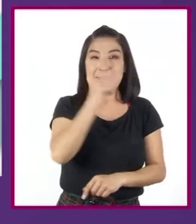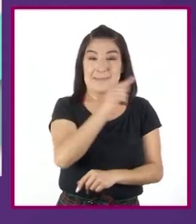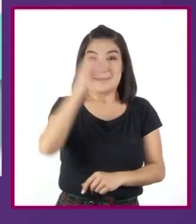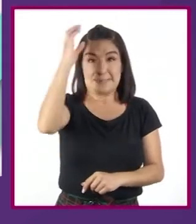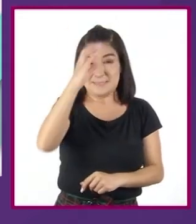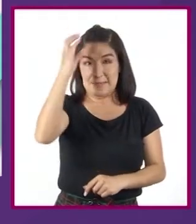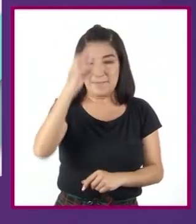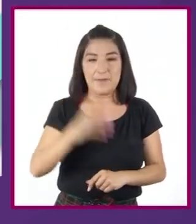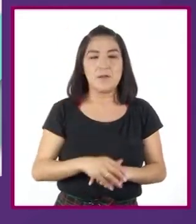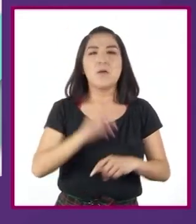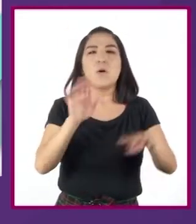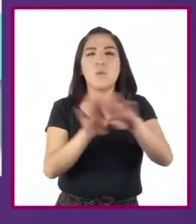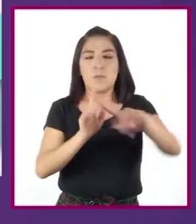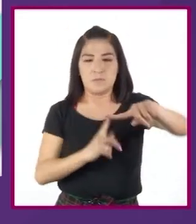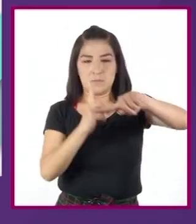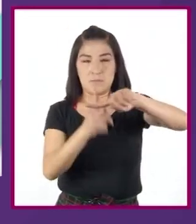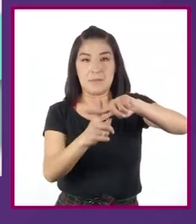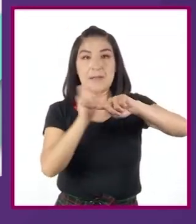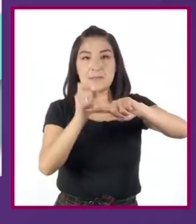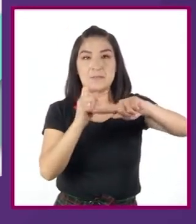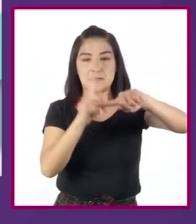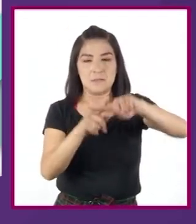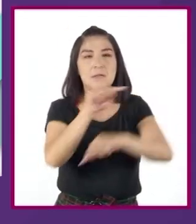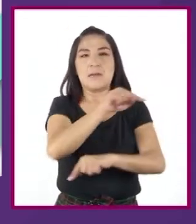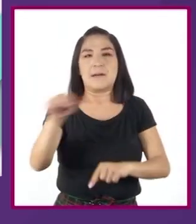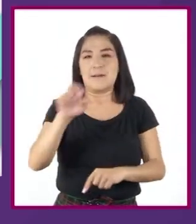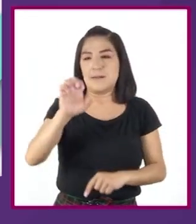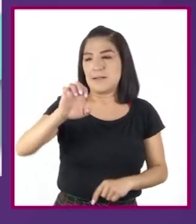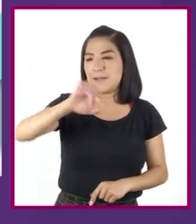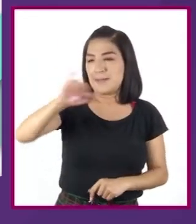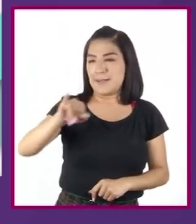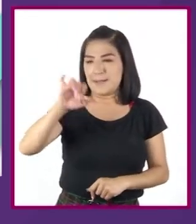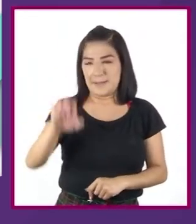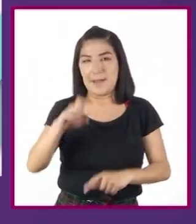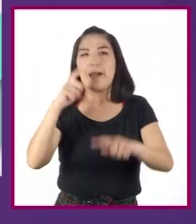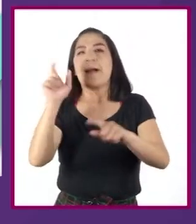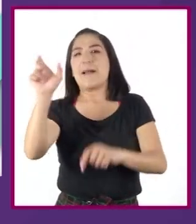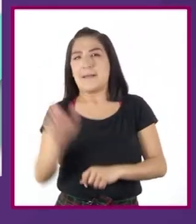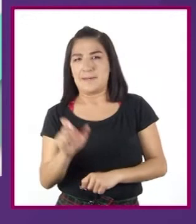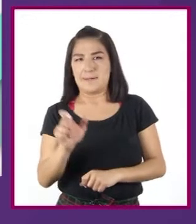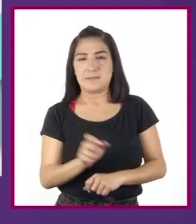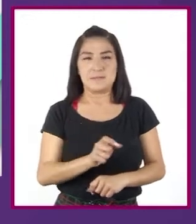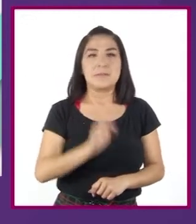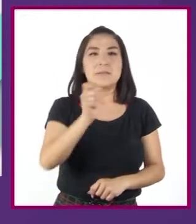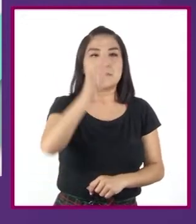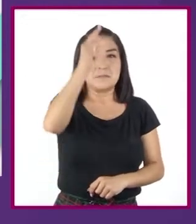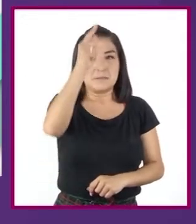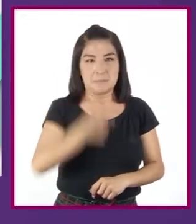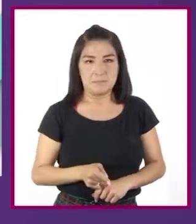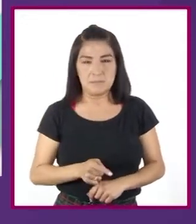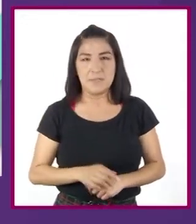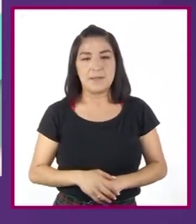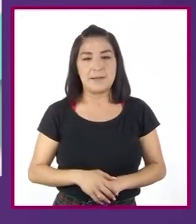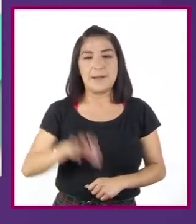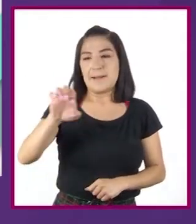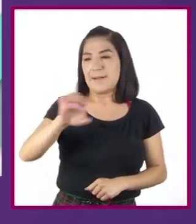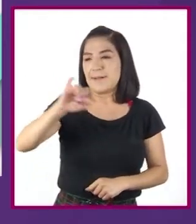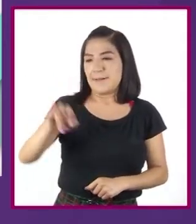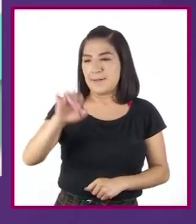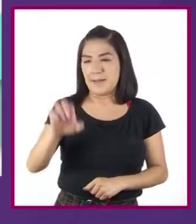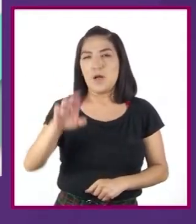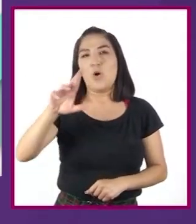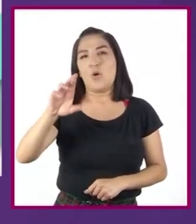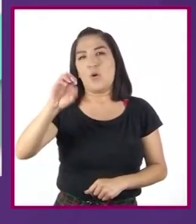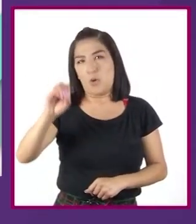donde el eje horizontal se llama eje de las abscisas o eje X y el vertical se llama eje de las ordenadas o